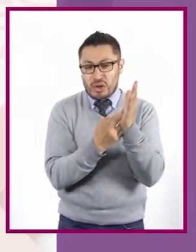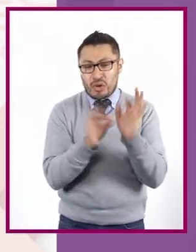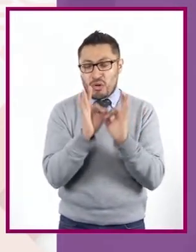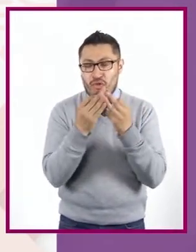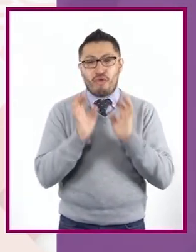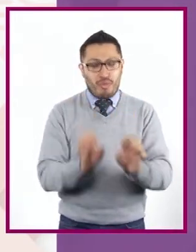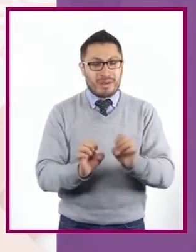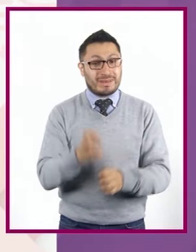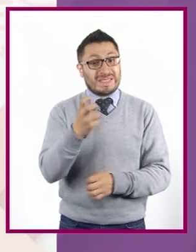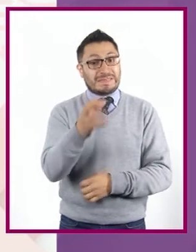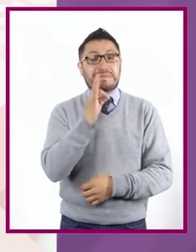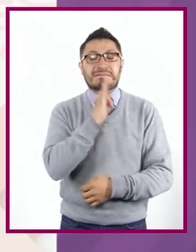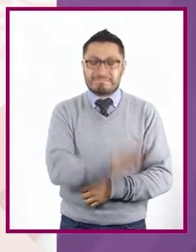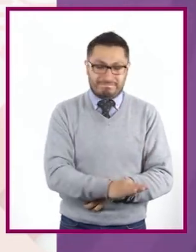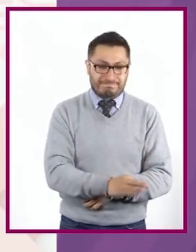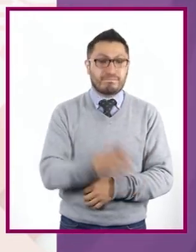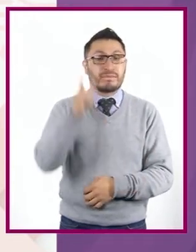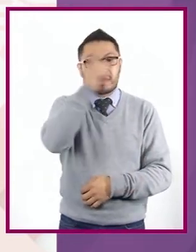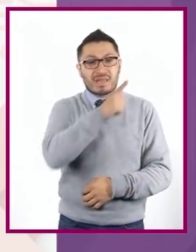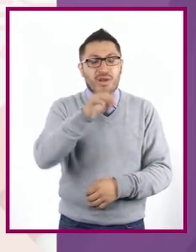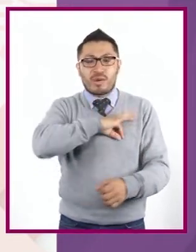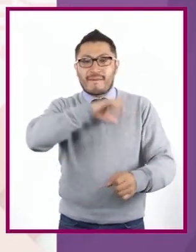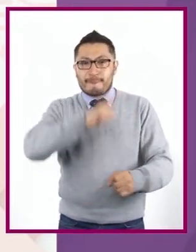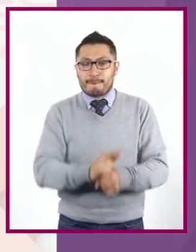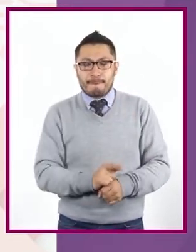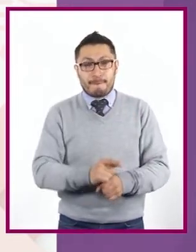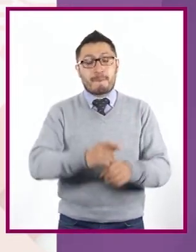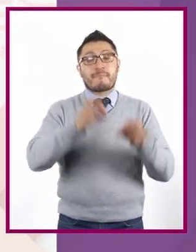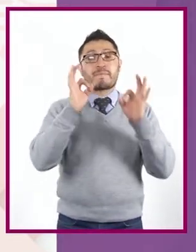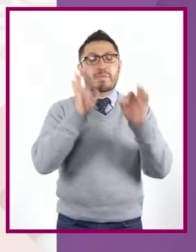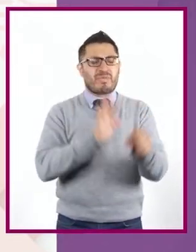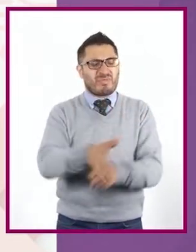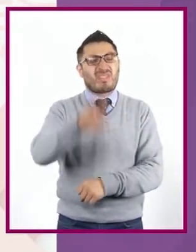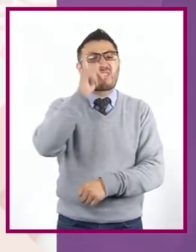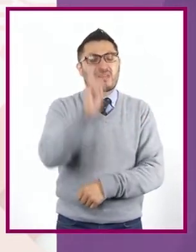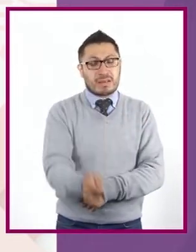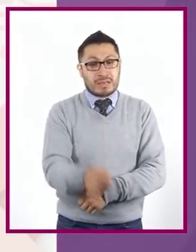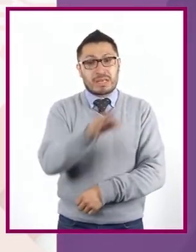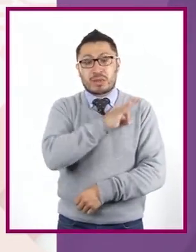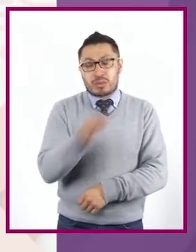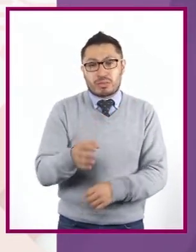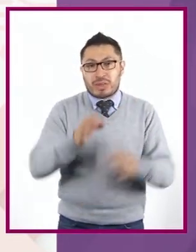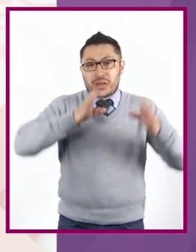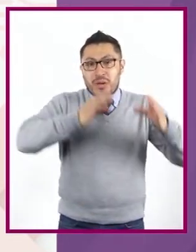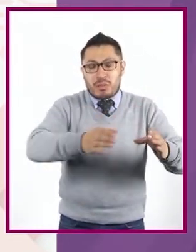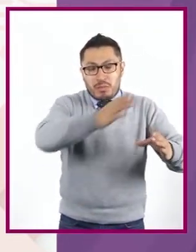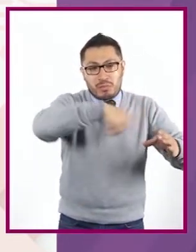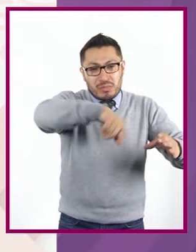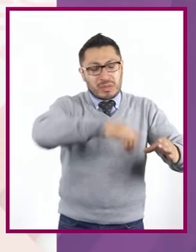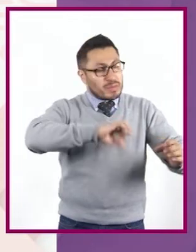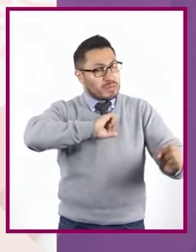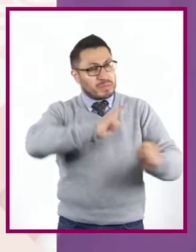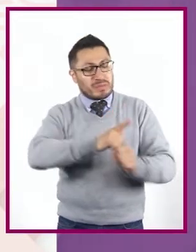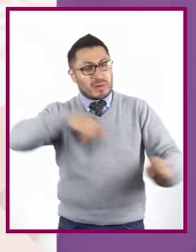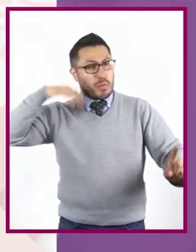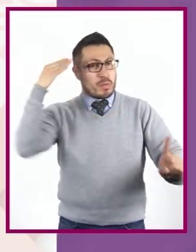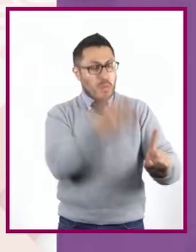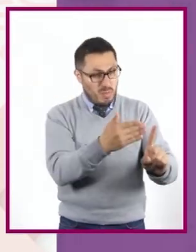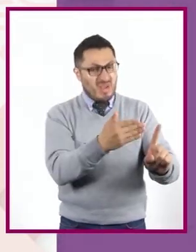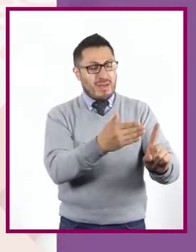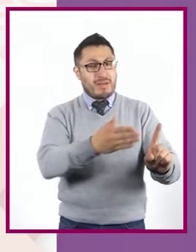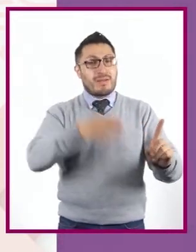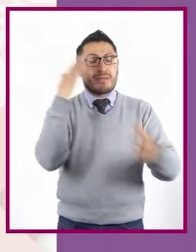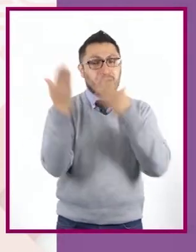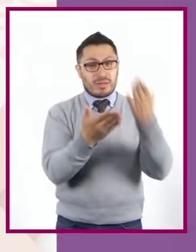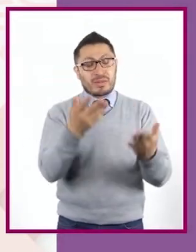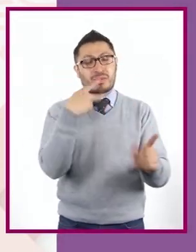Definitivamente es falso. El lenguaje especializado es aquel que puede ser de un área específica de estudio y es propio del lenguaje